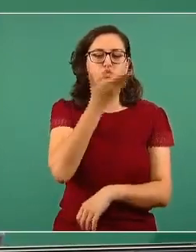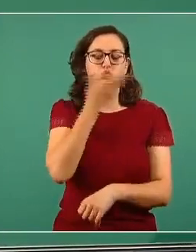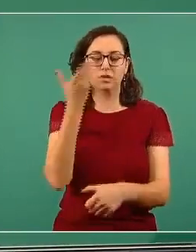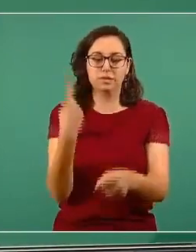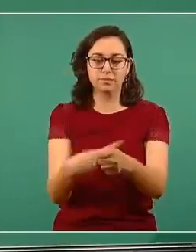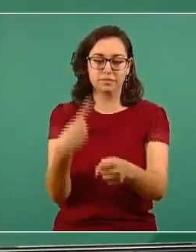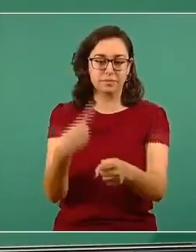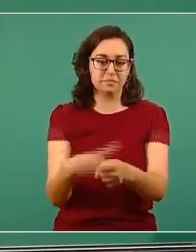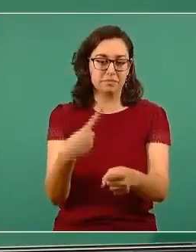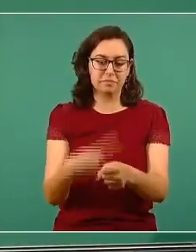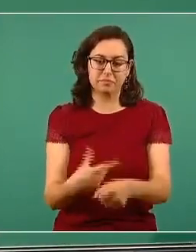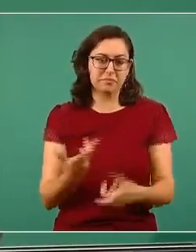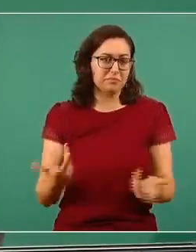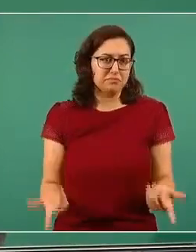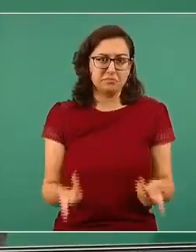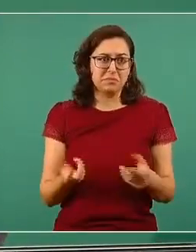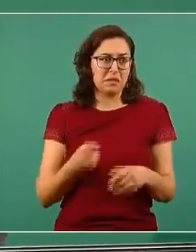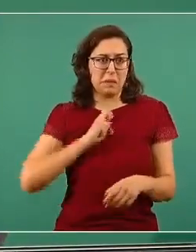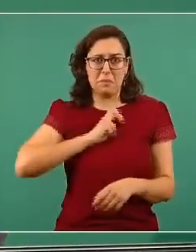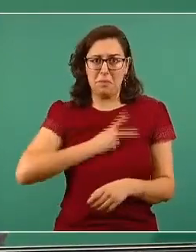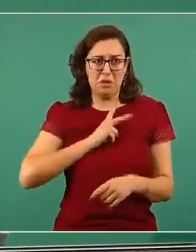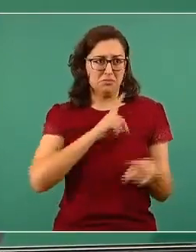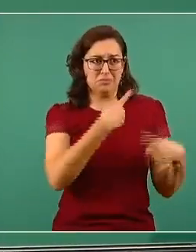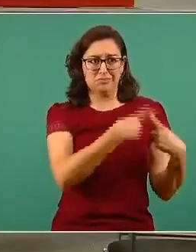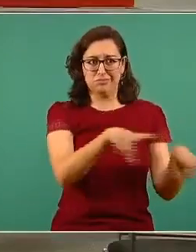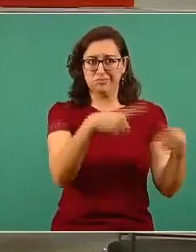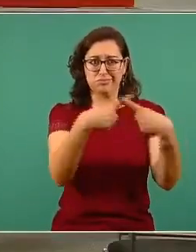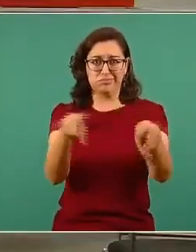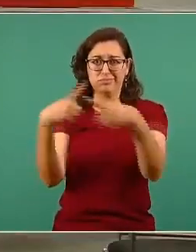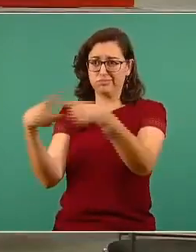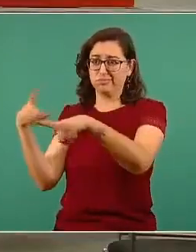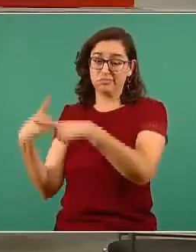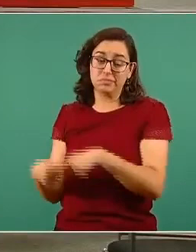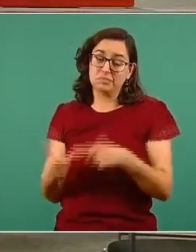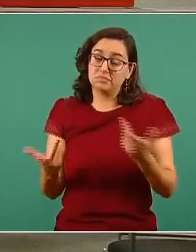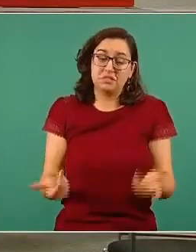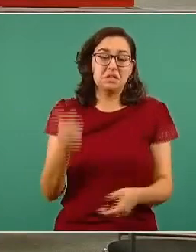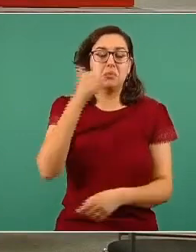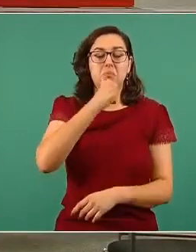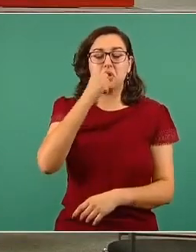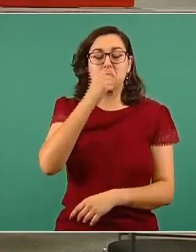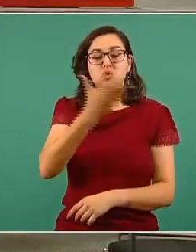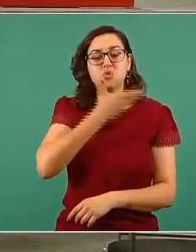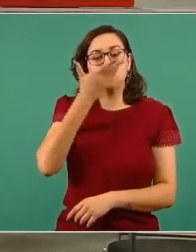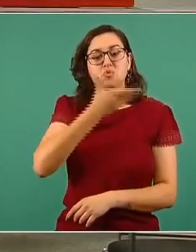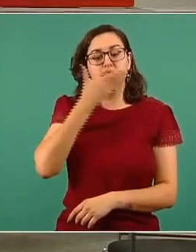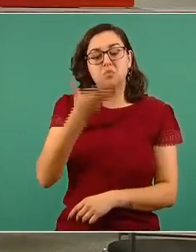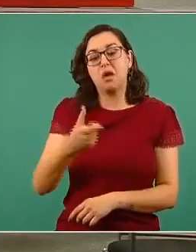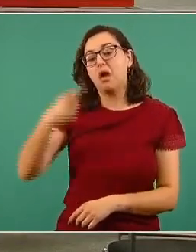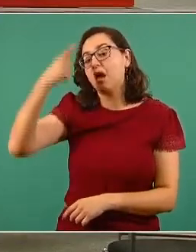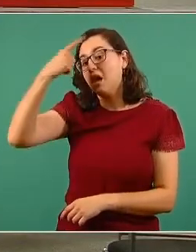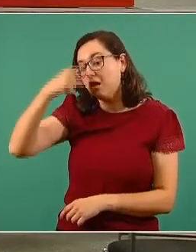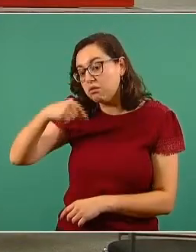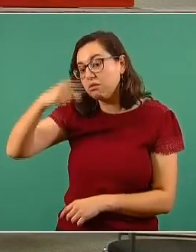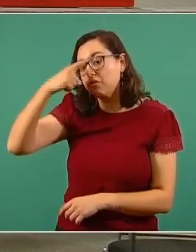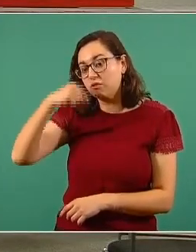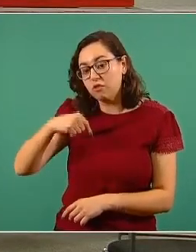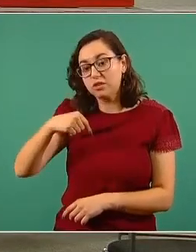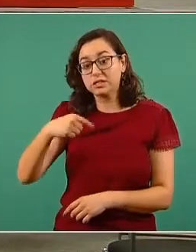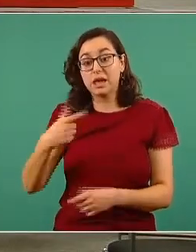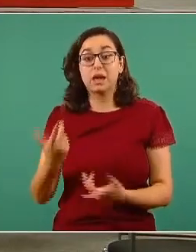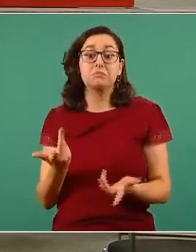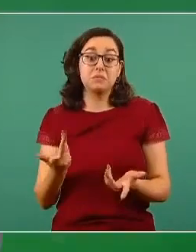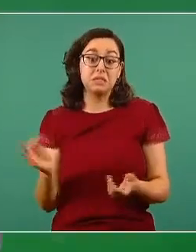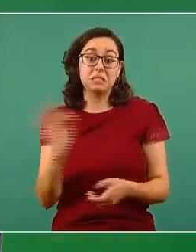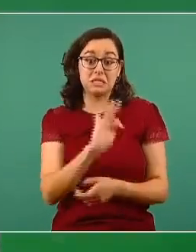respiratorias. Ocurre con casi cualquier virus respiratorio. El más emblemático ha sido la influenza, pero podría ser que ahora sea la